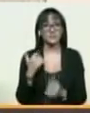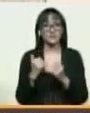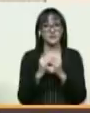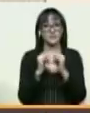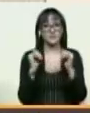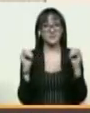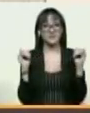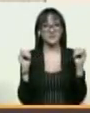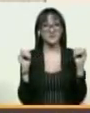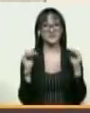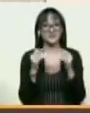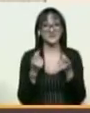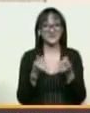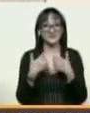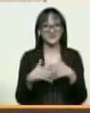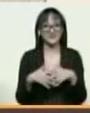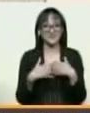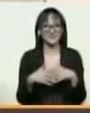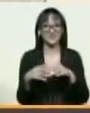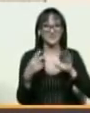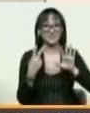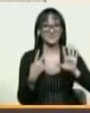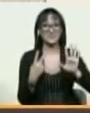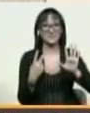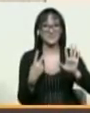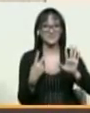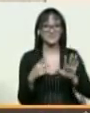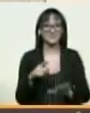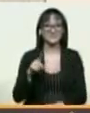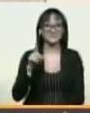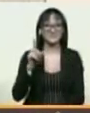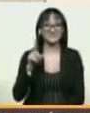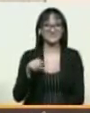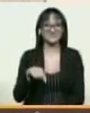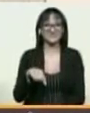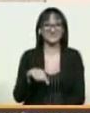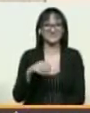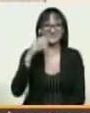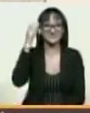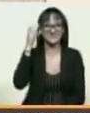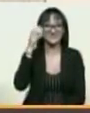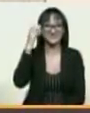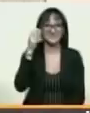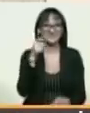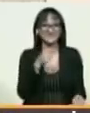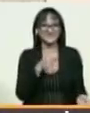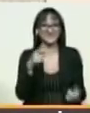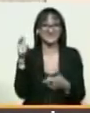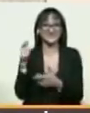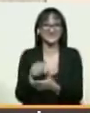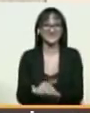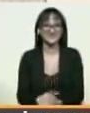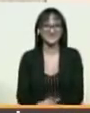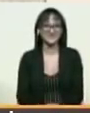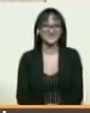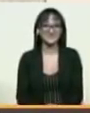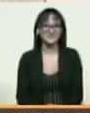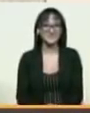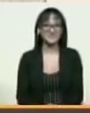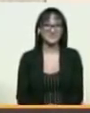independientes y soberanos en la producción de estos 7 rubros, sino que también tengamos ya capacidades para la exportación y